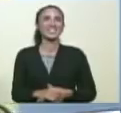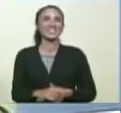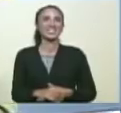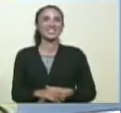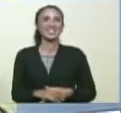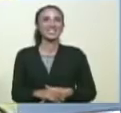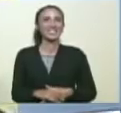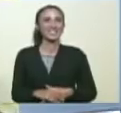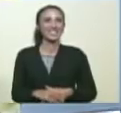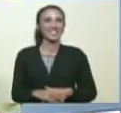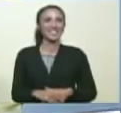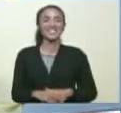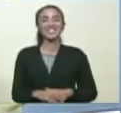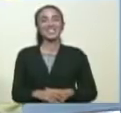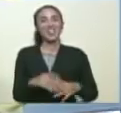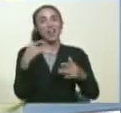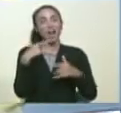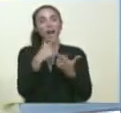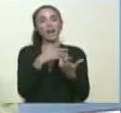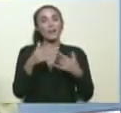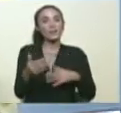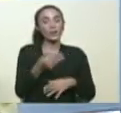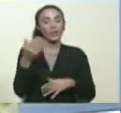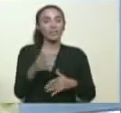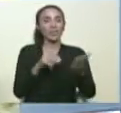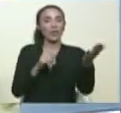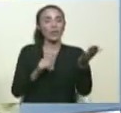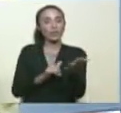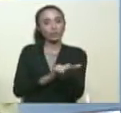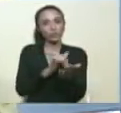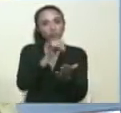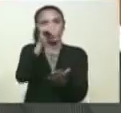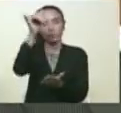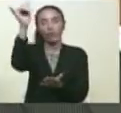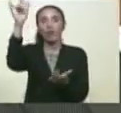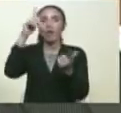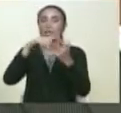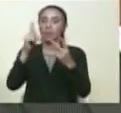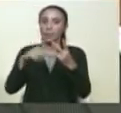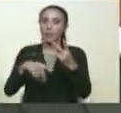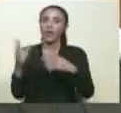Entonces, volar y aterrizar, que es lo más importante. Toma, llévate esto.